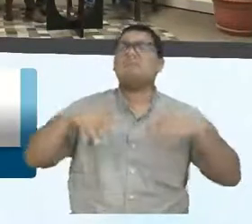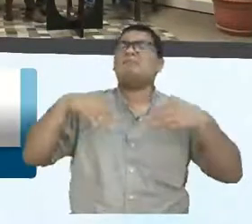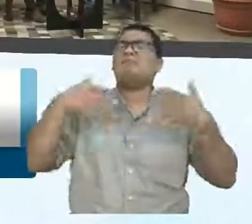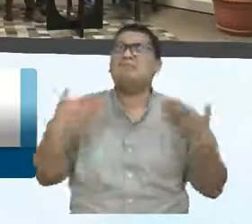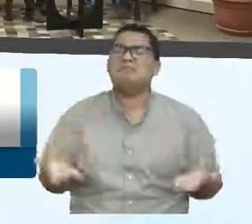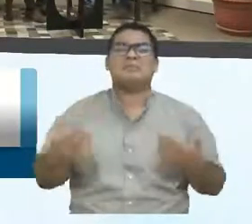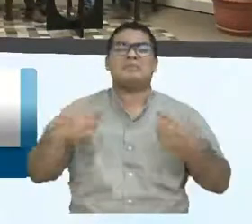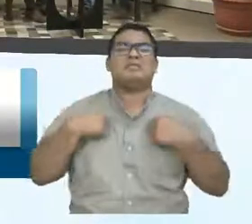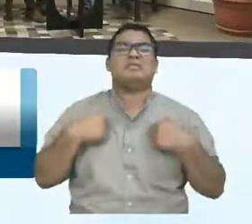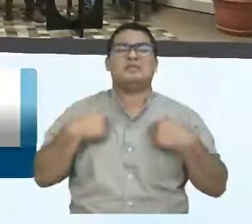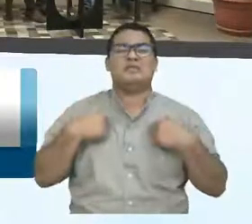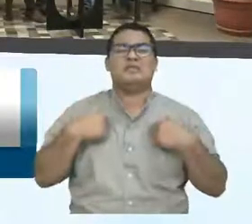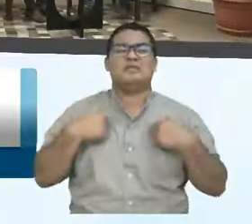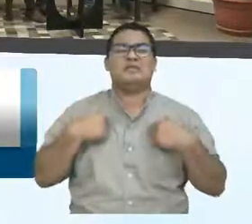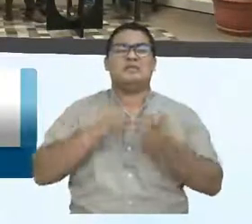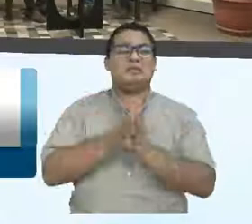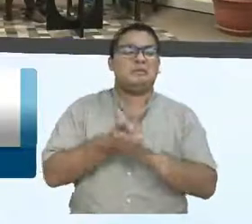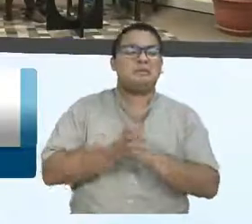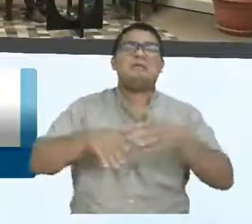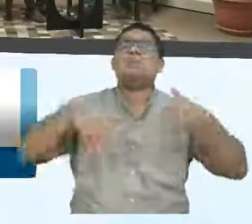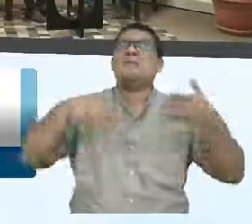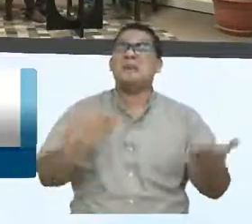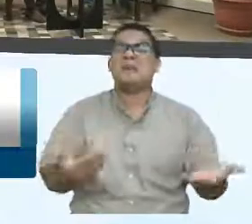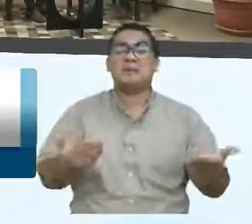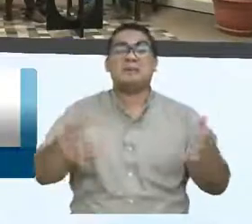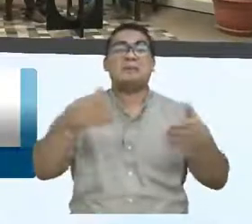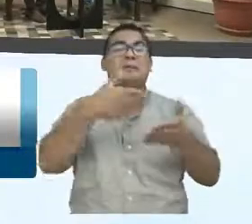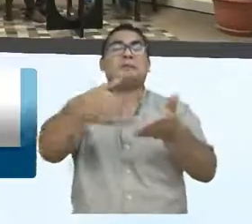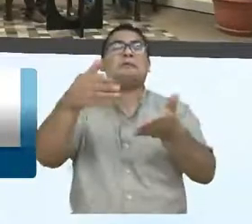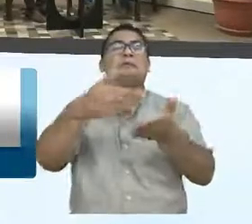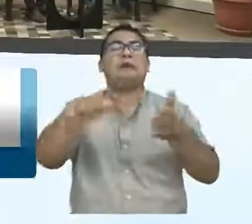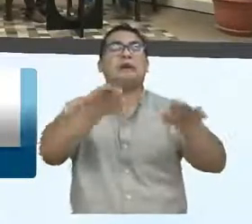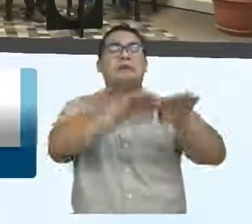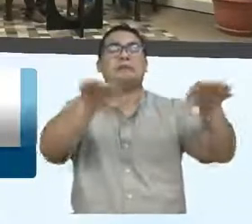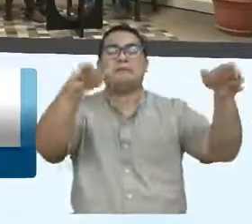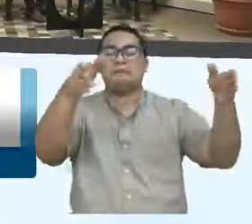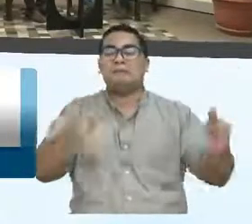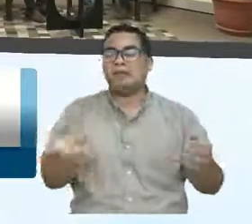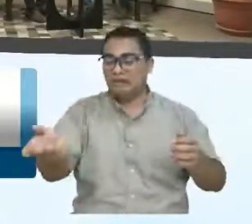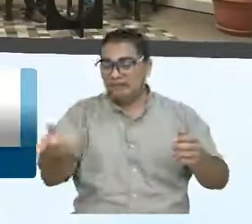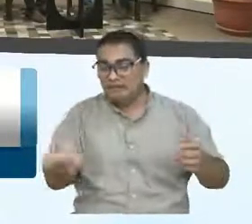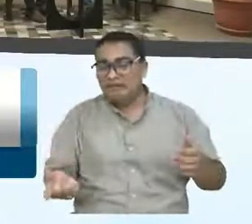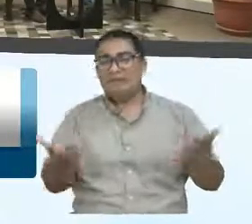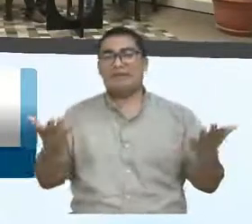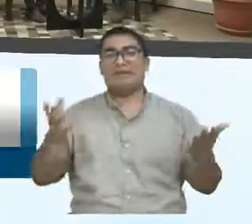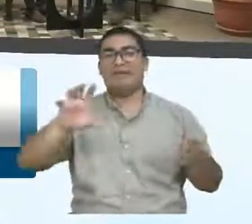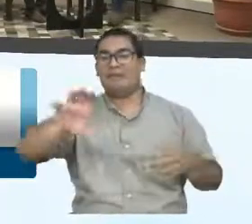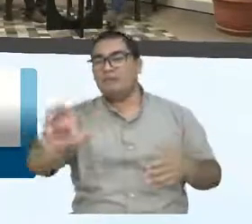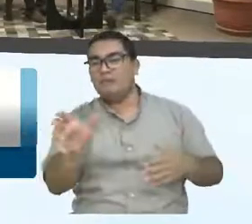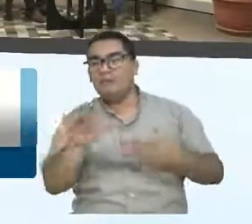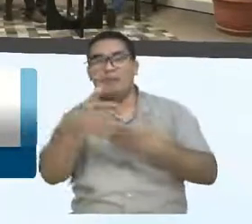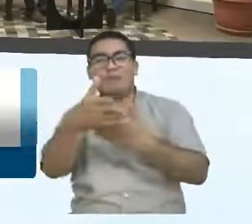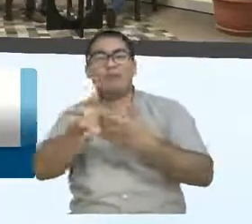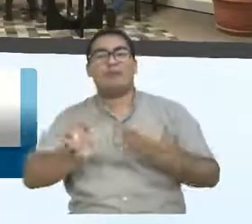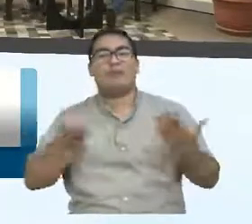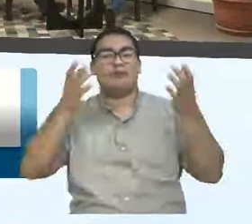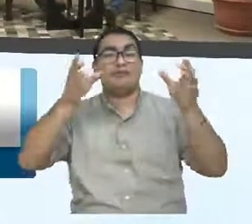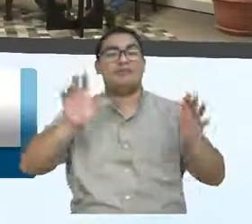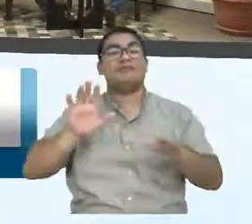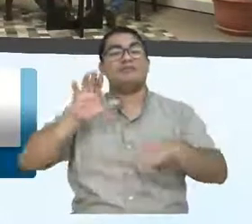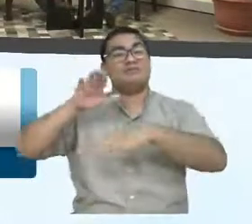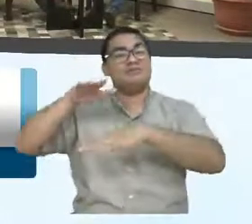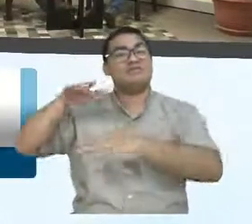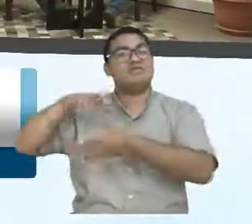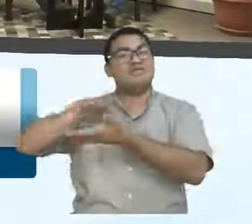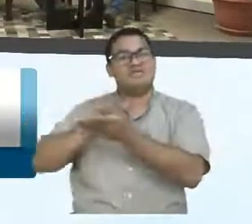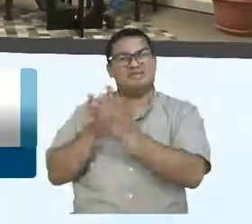si hay superficies donde fácilmente nosotros nos podemos adquirir o contaminar? Por ese mismo motivo es la